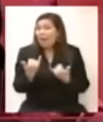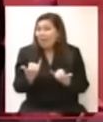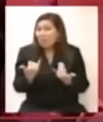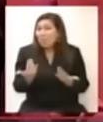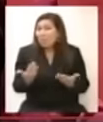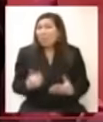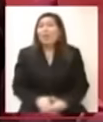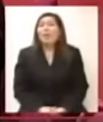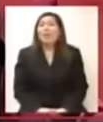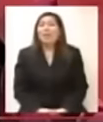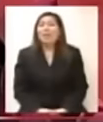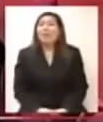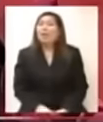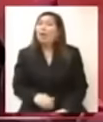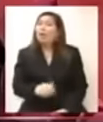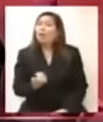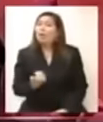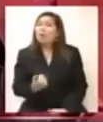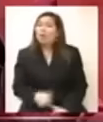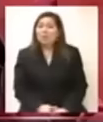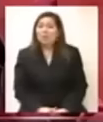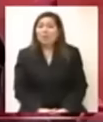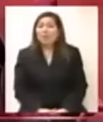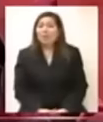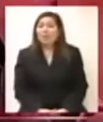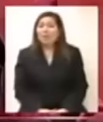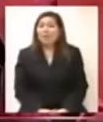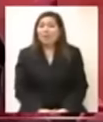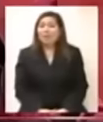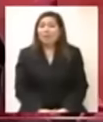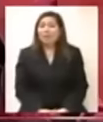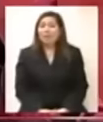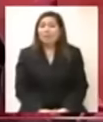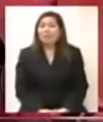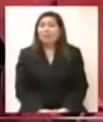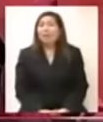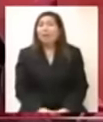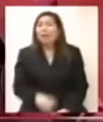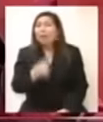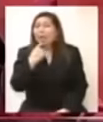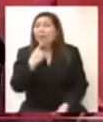actualmente y en otros ministra